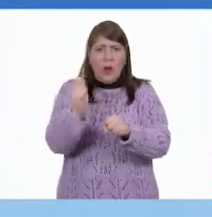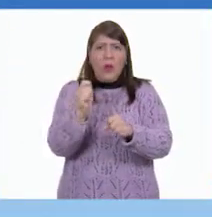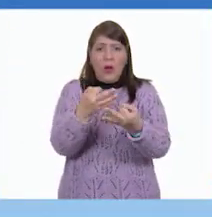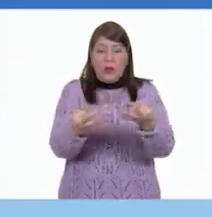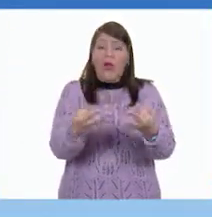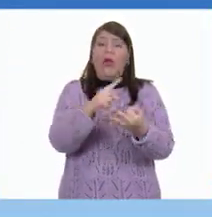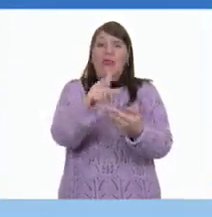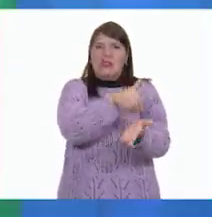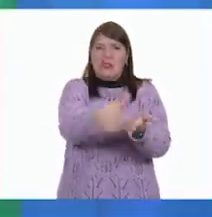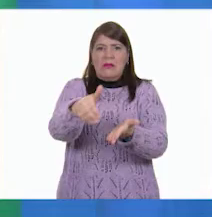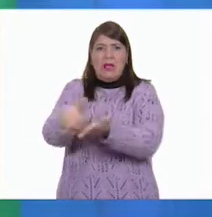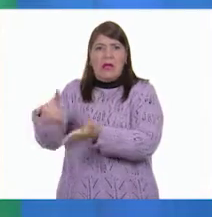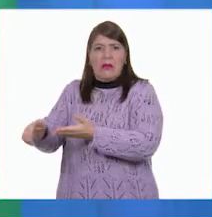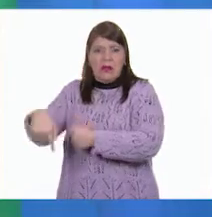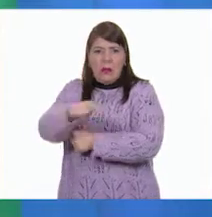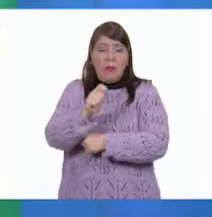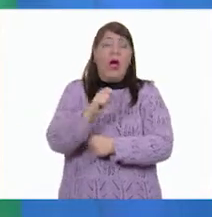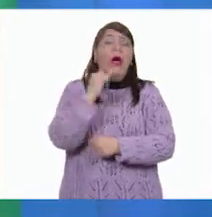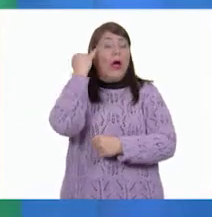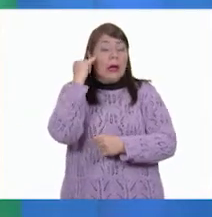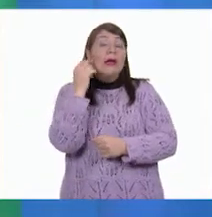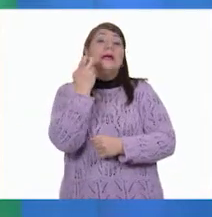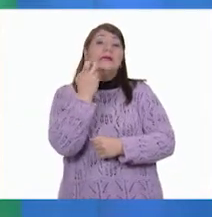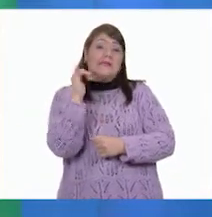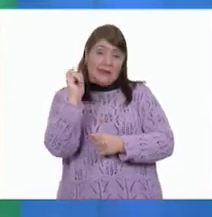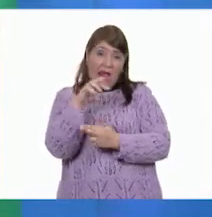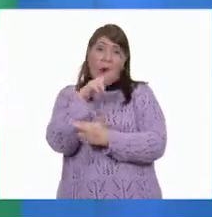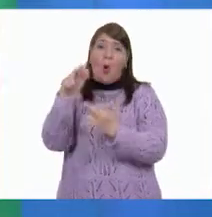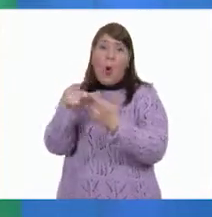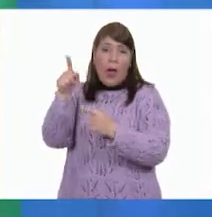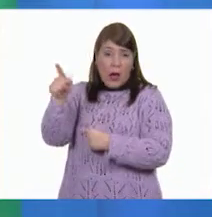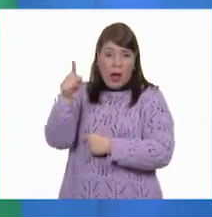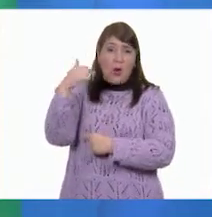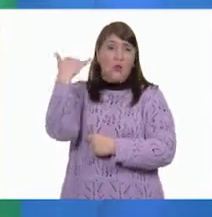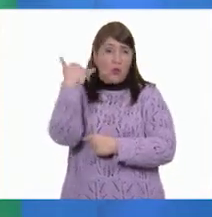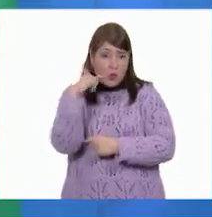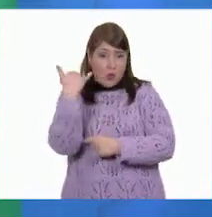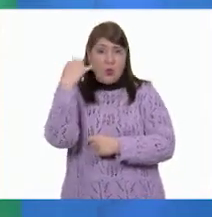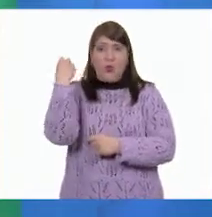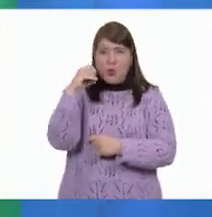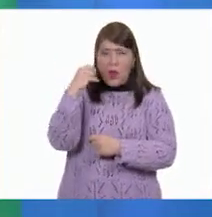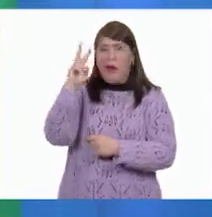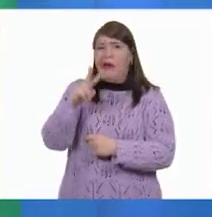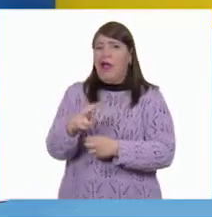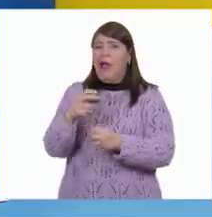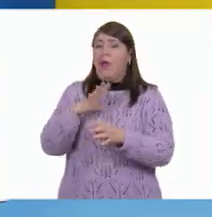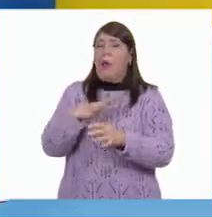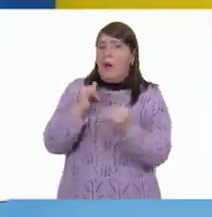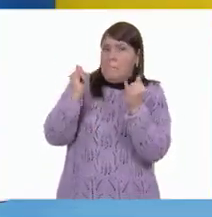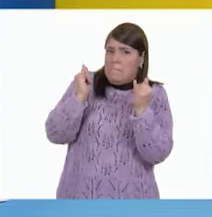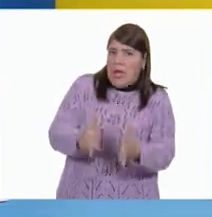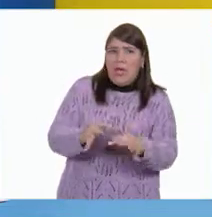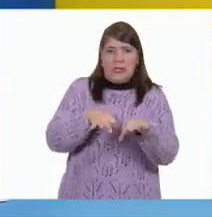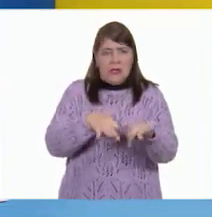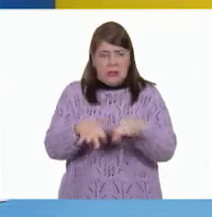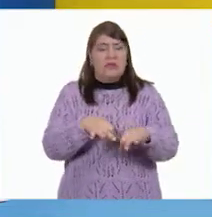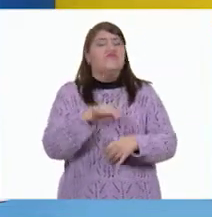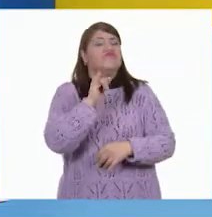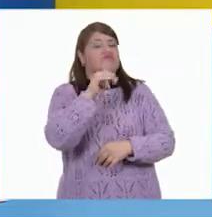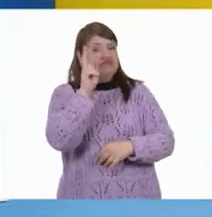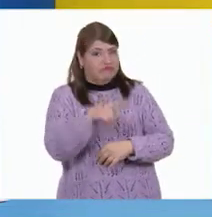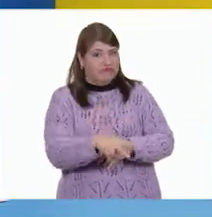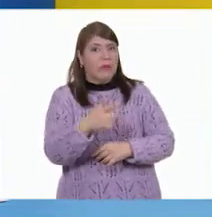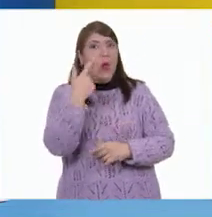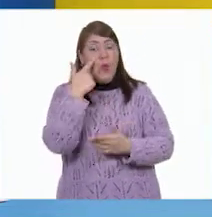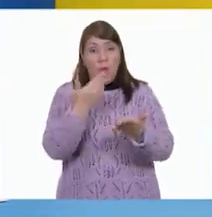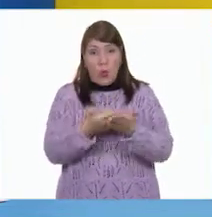de ahí. Sí, regiones como Yucatán y Oaxaca fueron zonas de trabajo forzado. Sí, es verdad. Y ahora